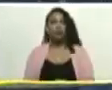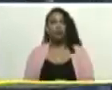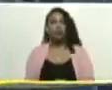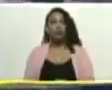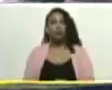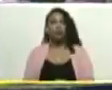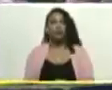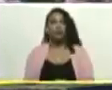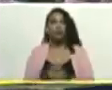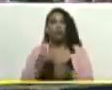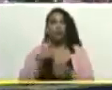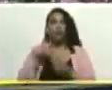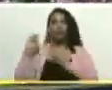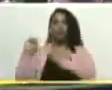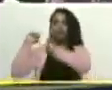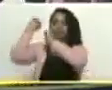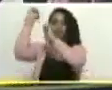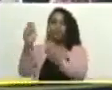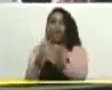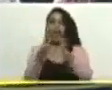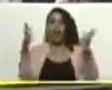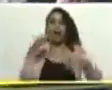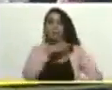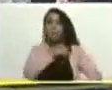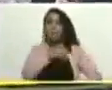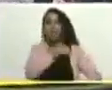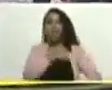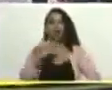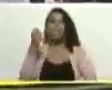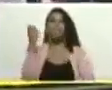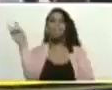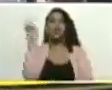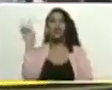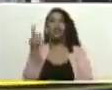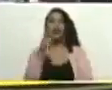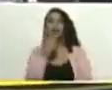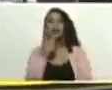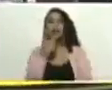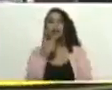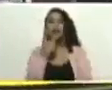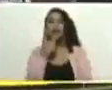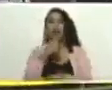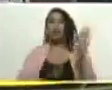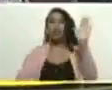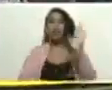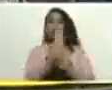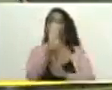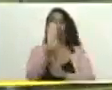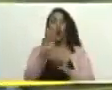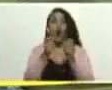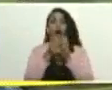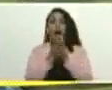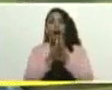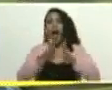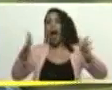y encargo a la gran misión Venezuela bella del desarrollo amplio